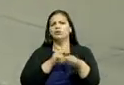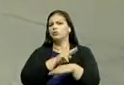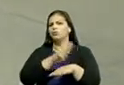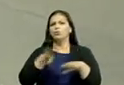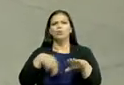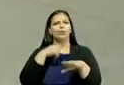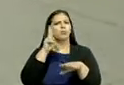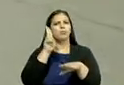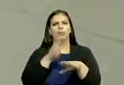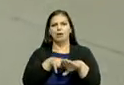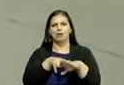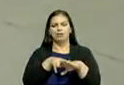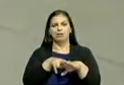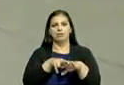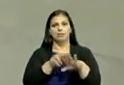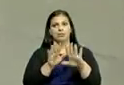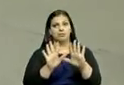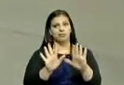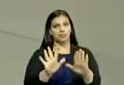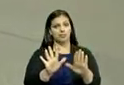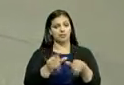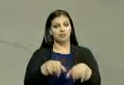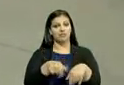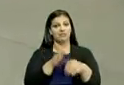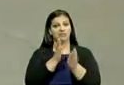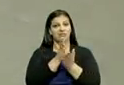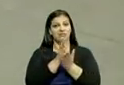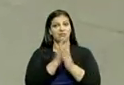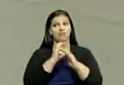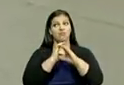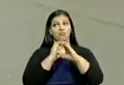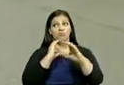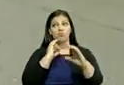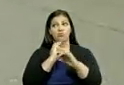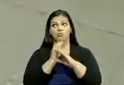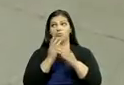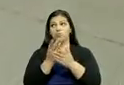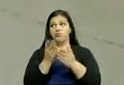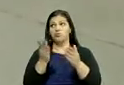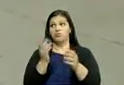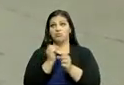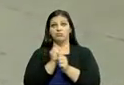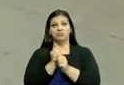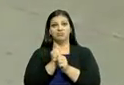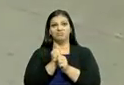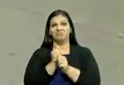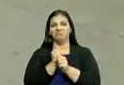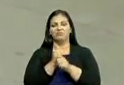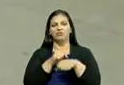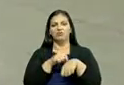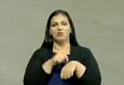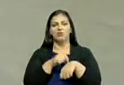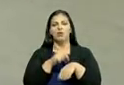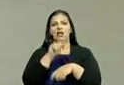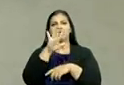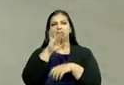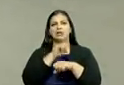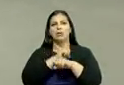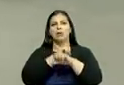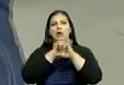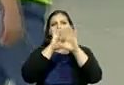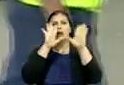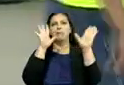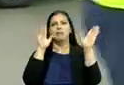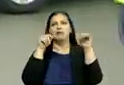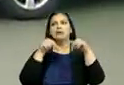no así la mayoría de los buses urbanos desde las 5 de la mañana se observan a